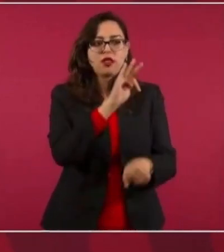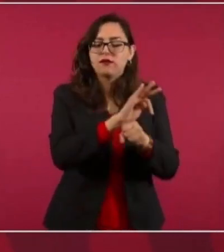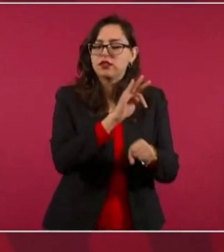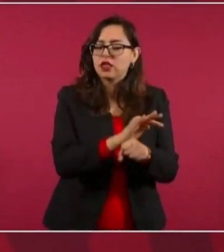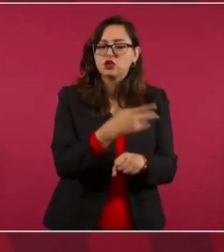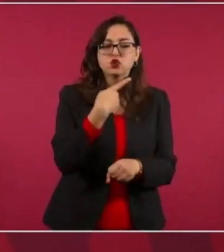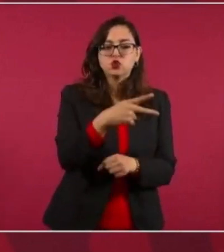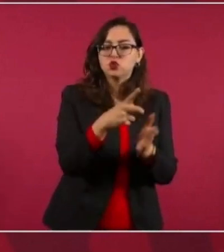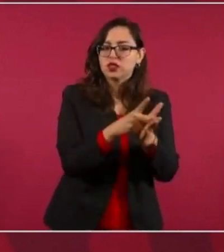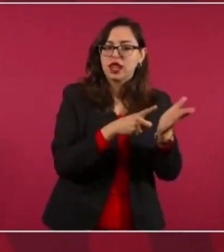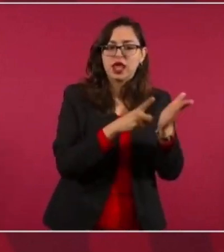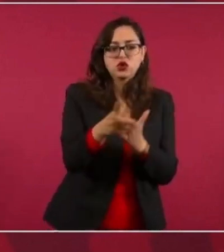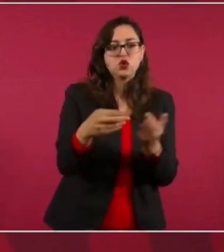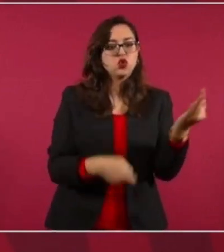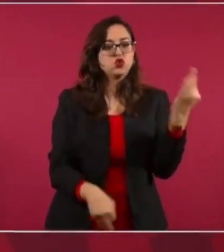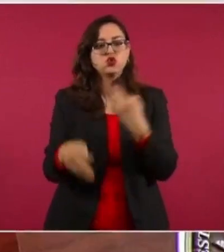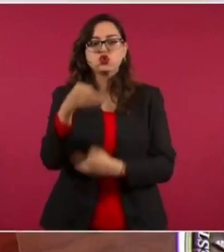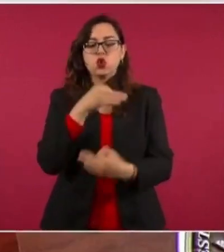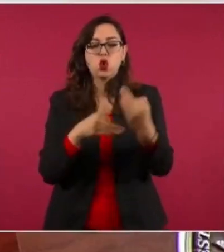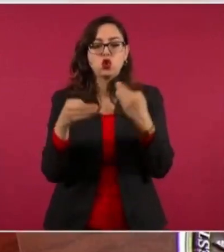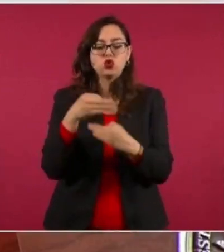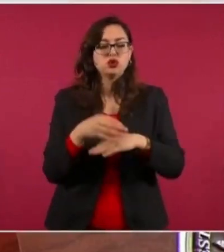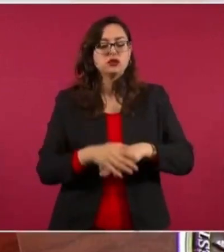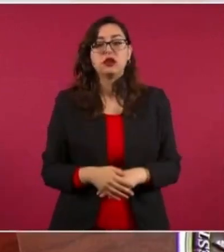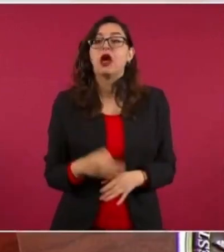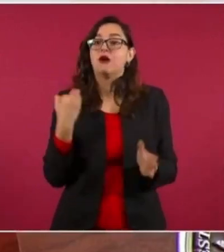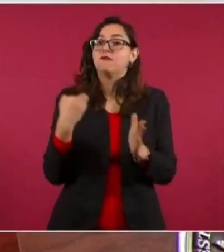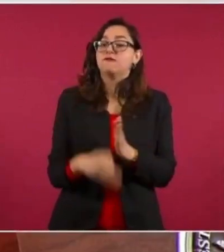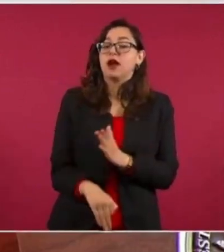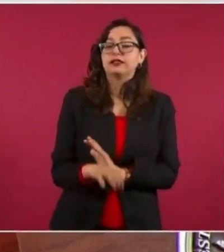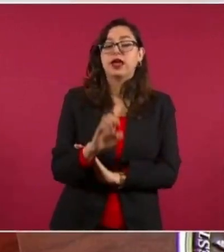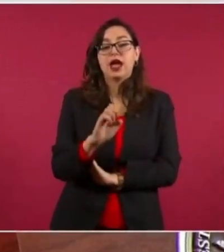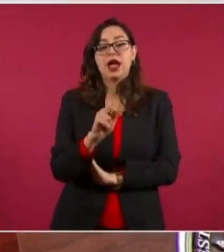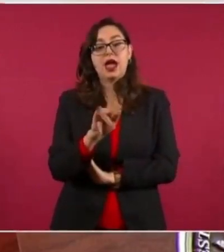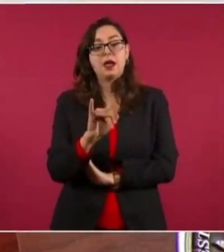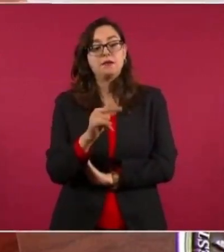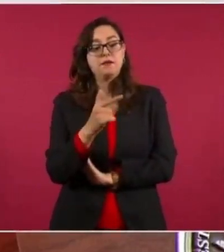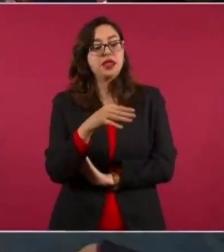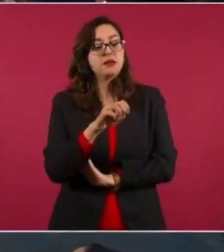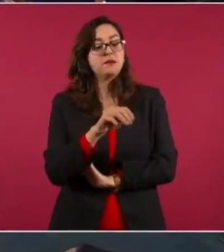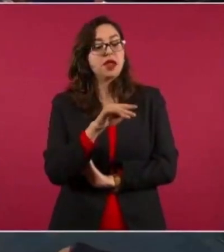Epigmenio. ¿Y por qué no Peña, que acompaña